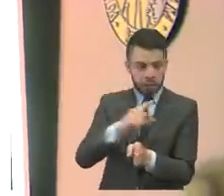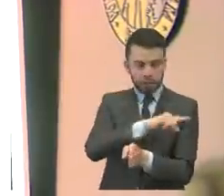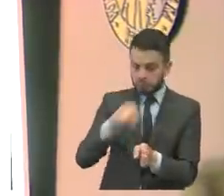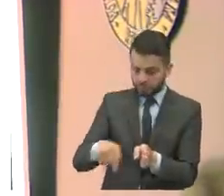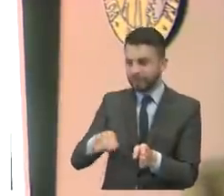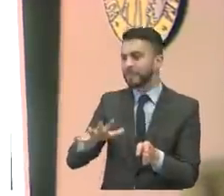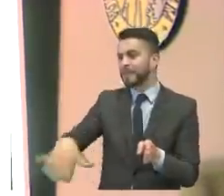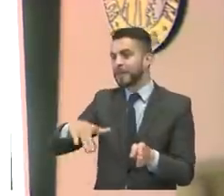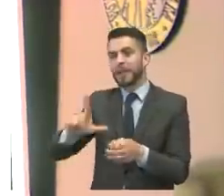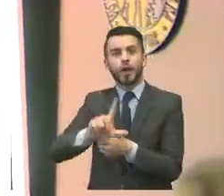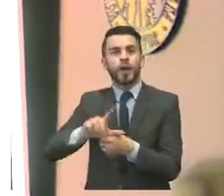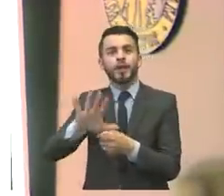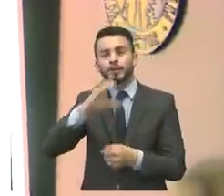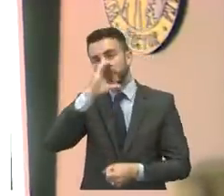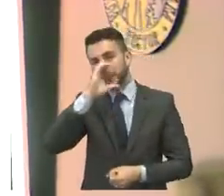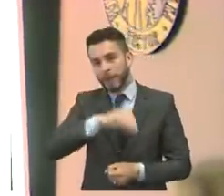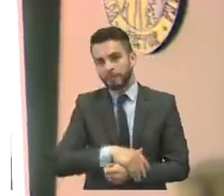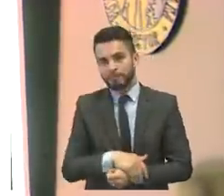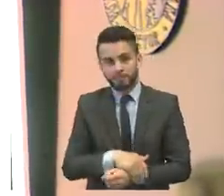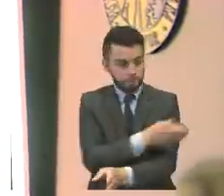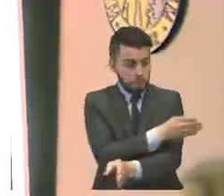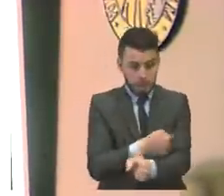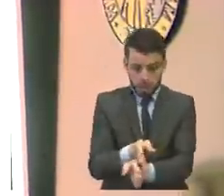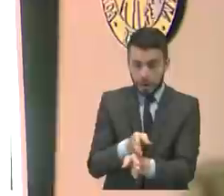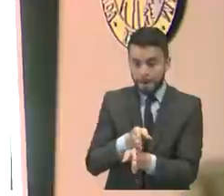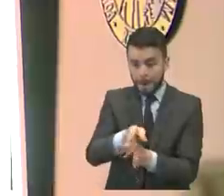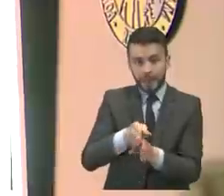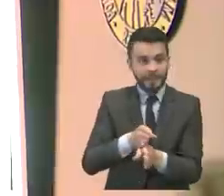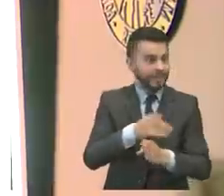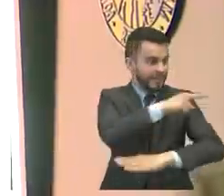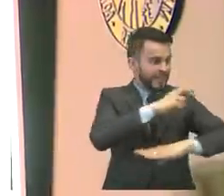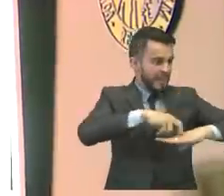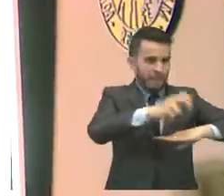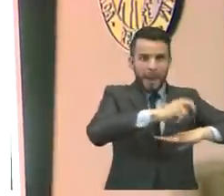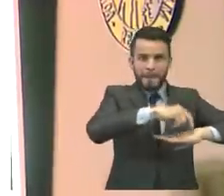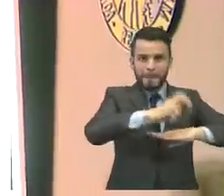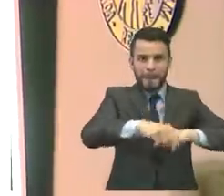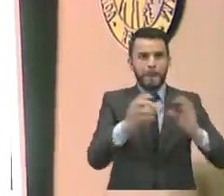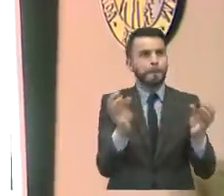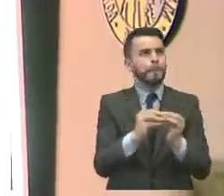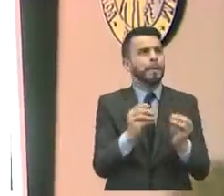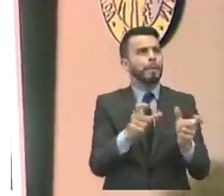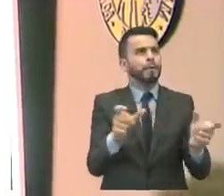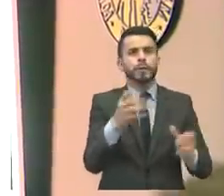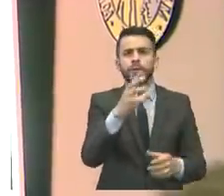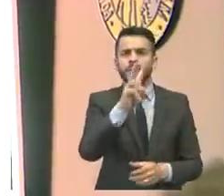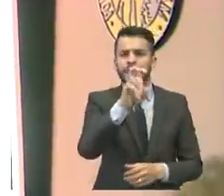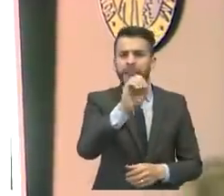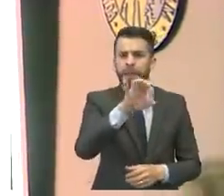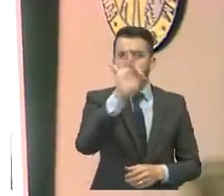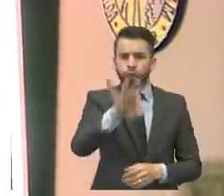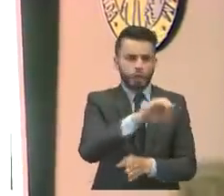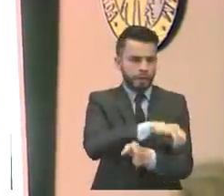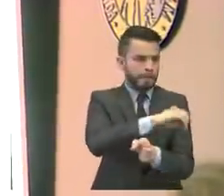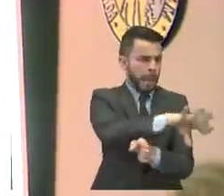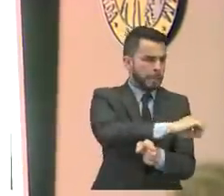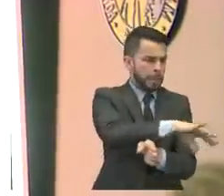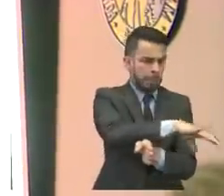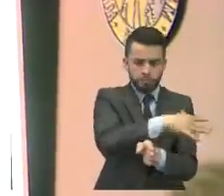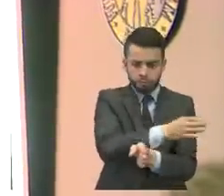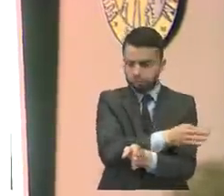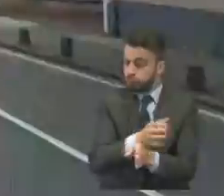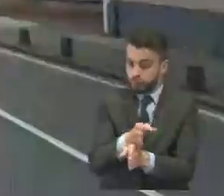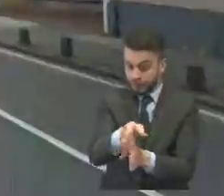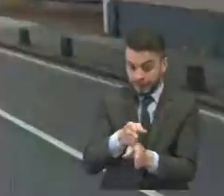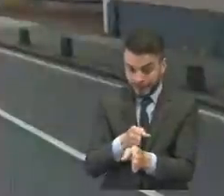Chapinero. Cruzamos la 100, dejamos un tercio de los viajes atrás, de los viajes de transporte público. Para cuando lleguemos a